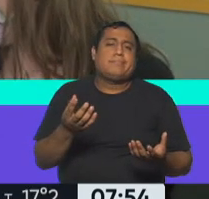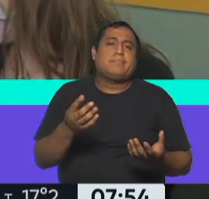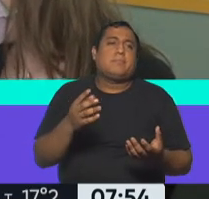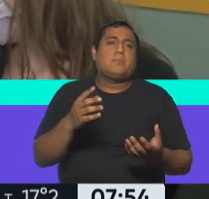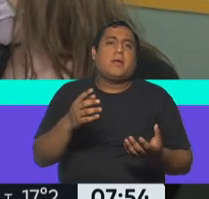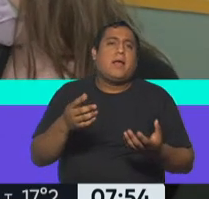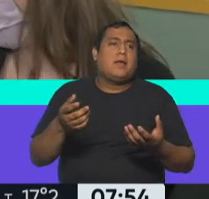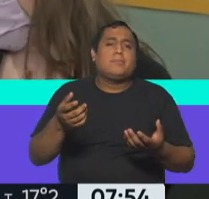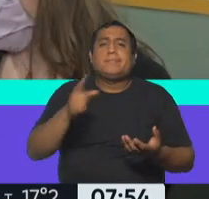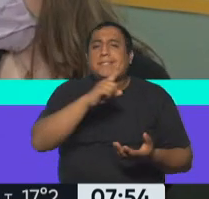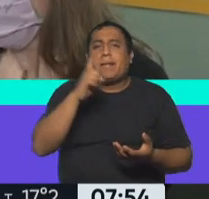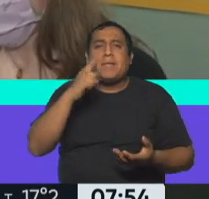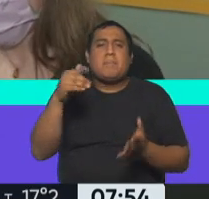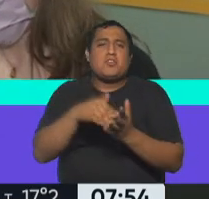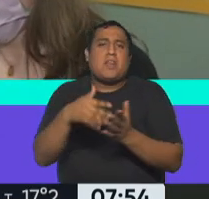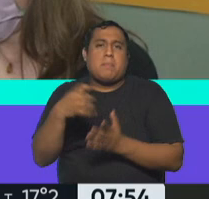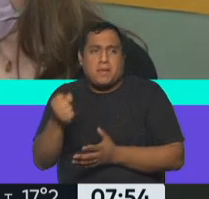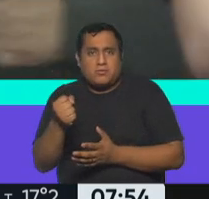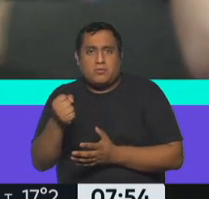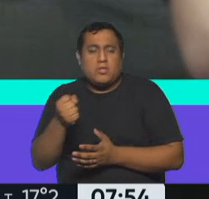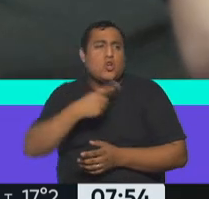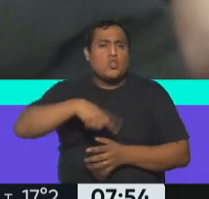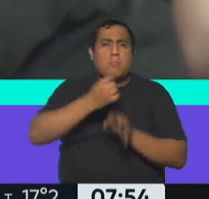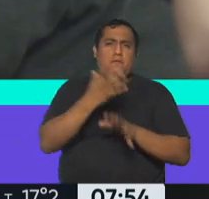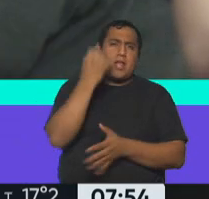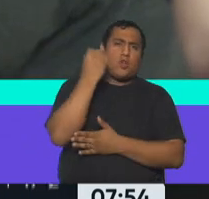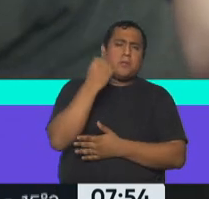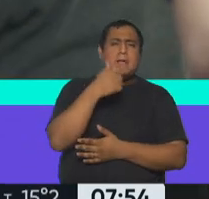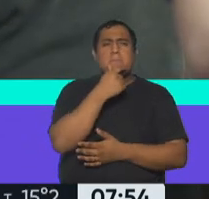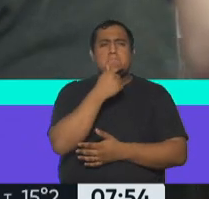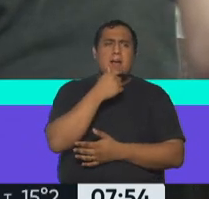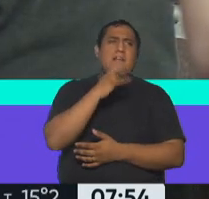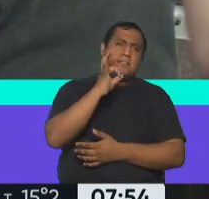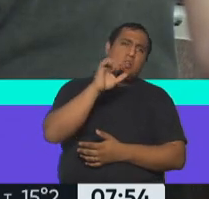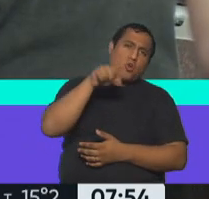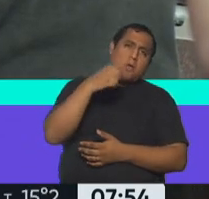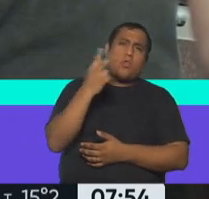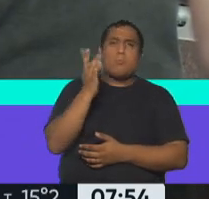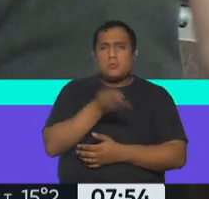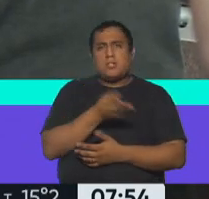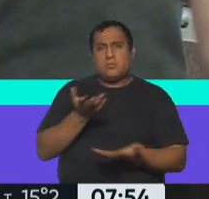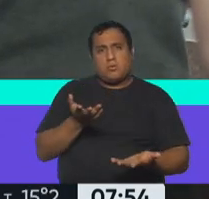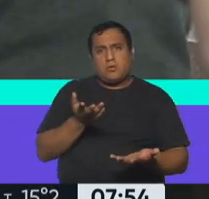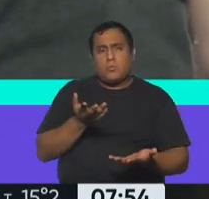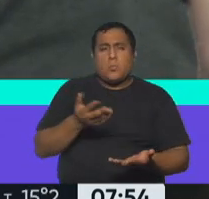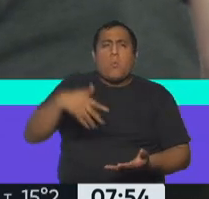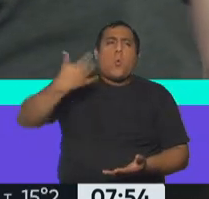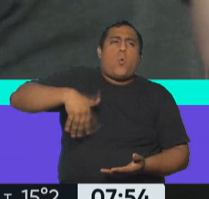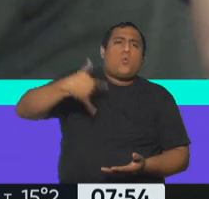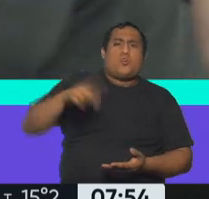En términos del producto, como solemos medirlo los economistas, es un 0,2 del producto. No es una masa muy